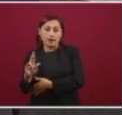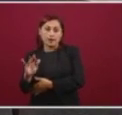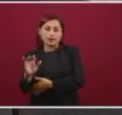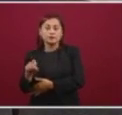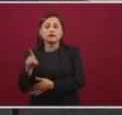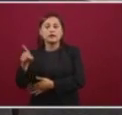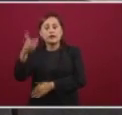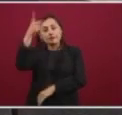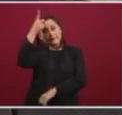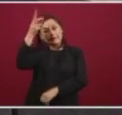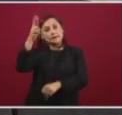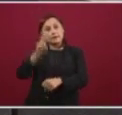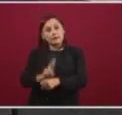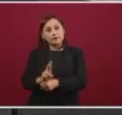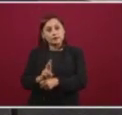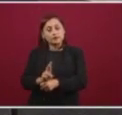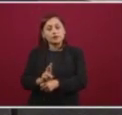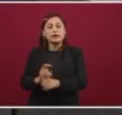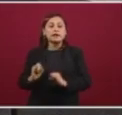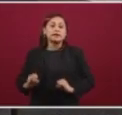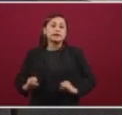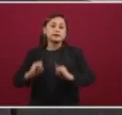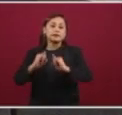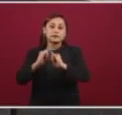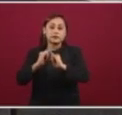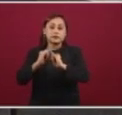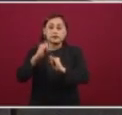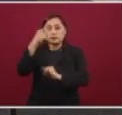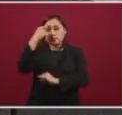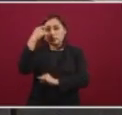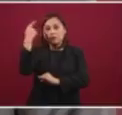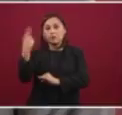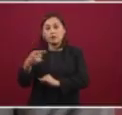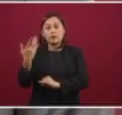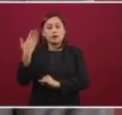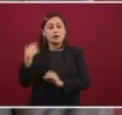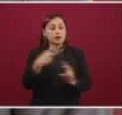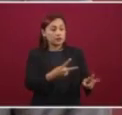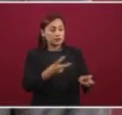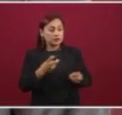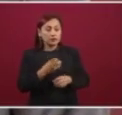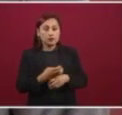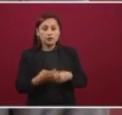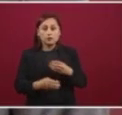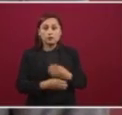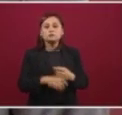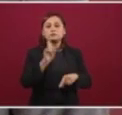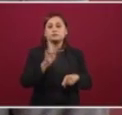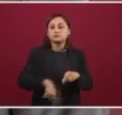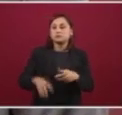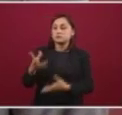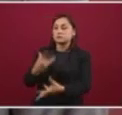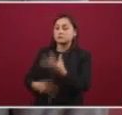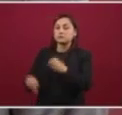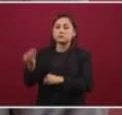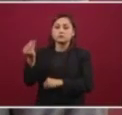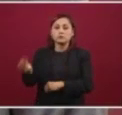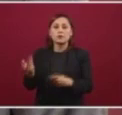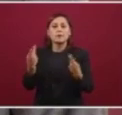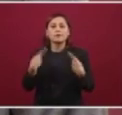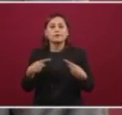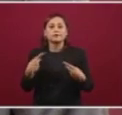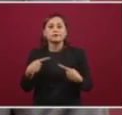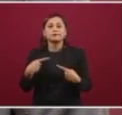devolverle al pueblo lo robado, por el trabajo que está llevando a